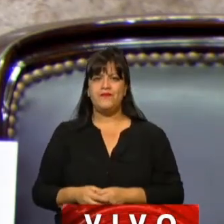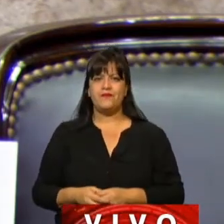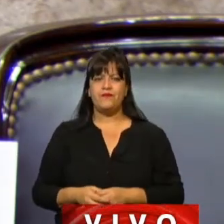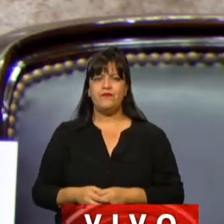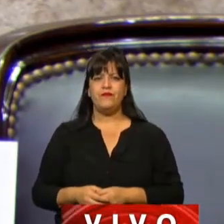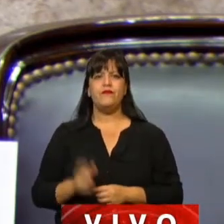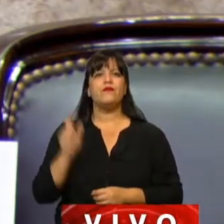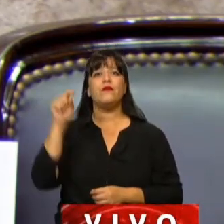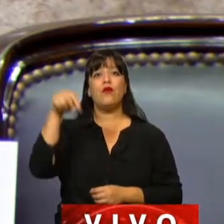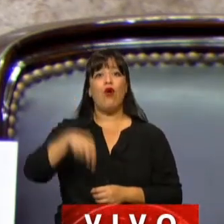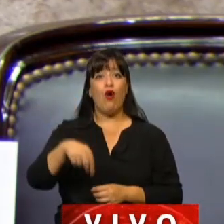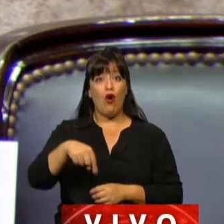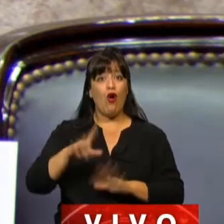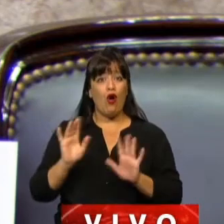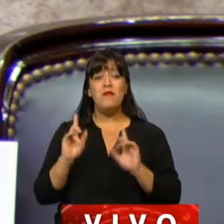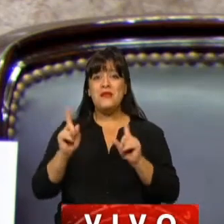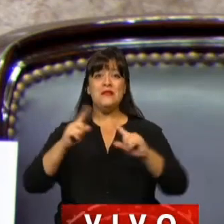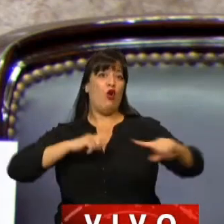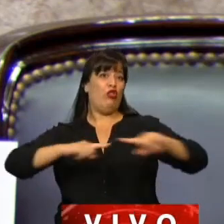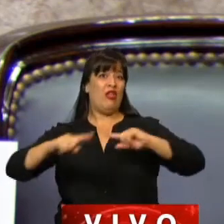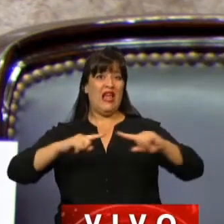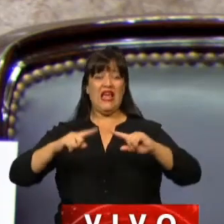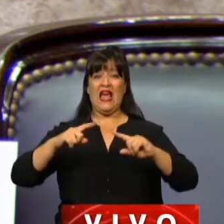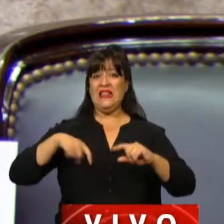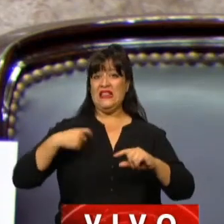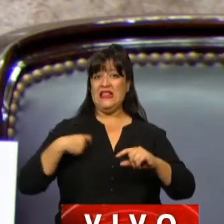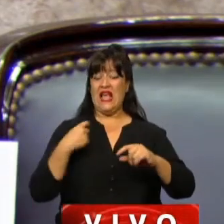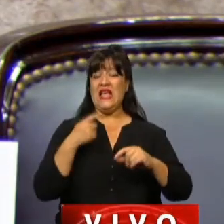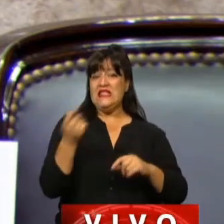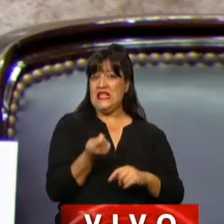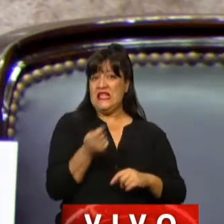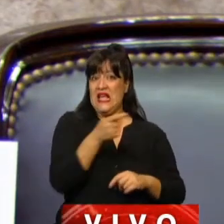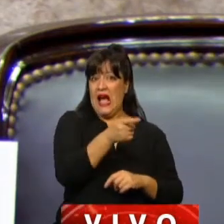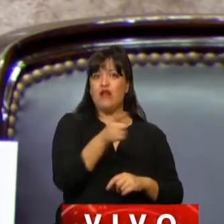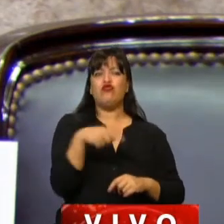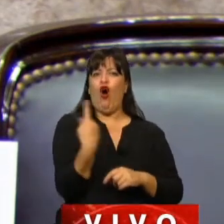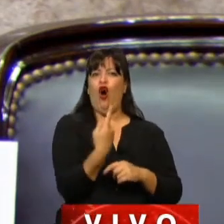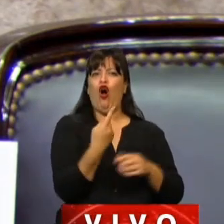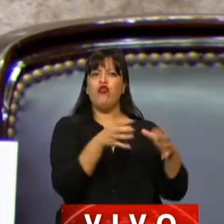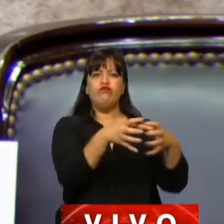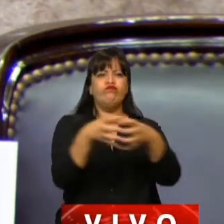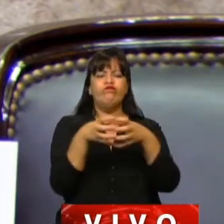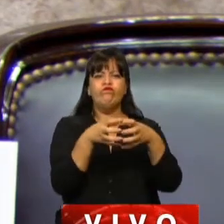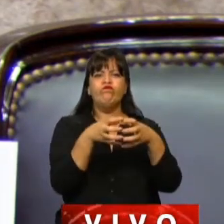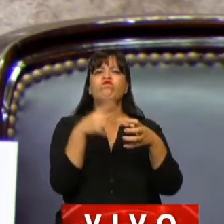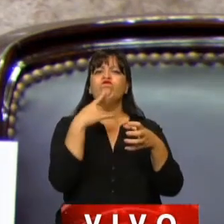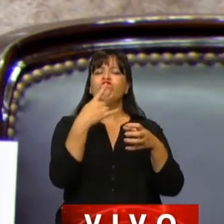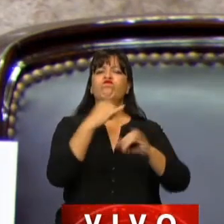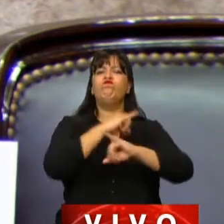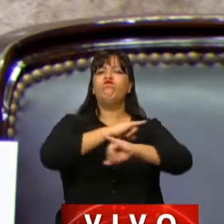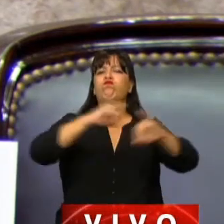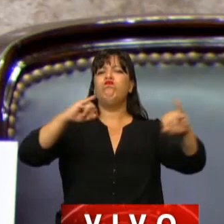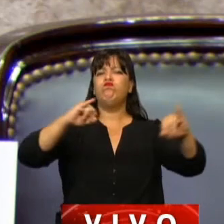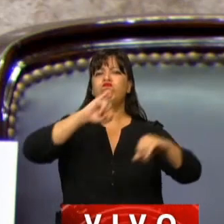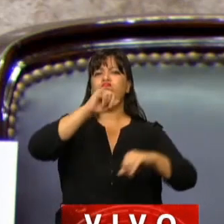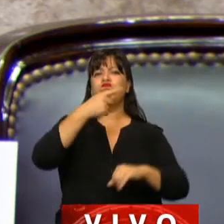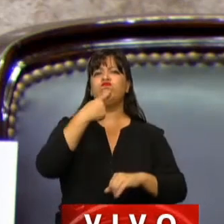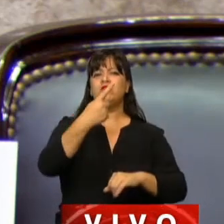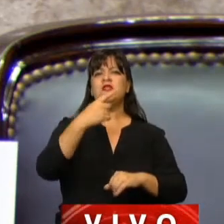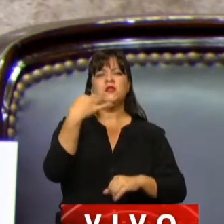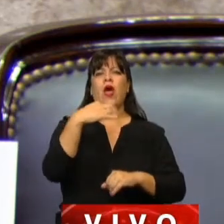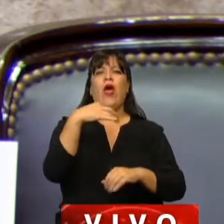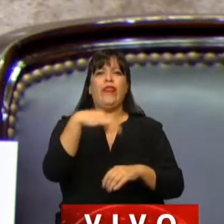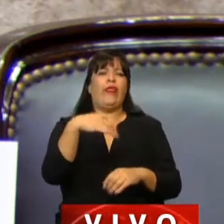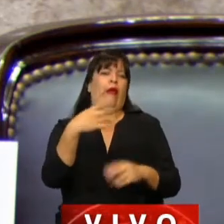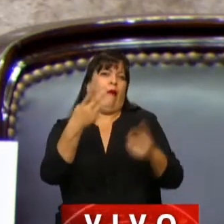Hoy esos dirigentes sindicales son los que se unen al coro de aquellos que nos dicen hay que arrodillarse